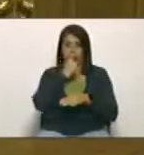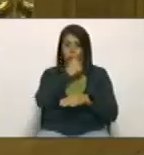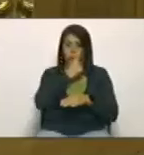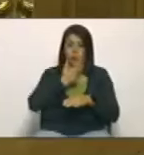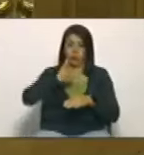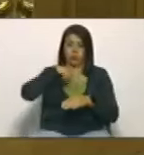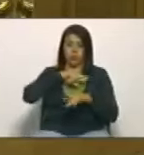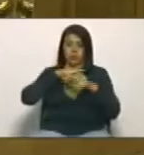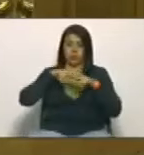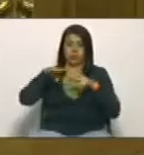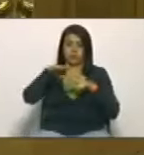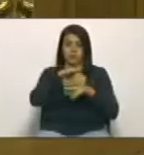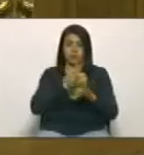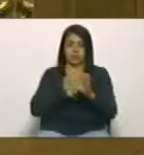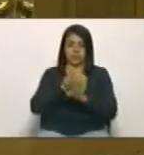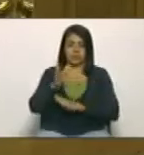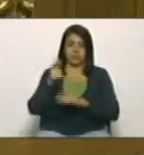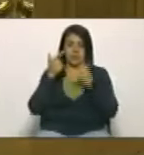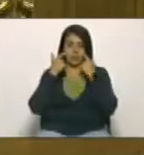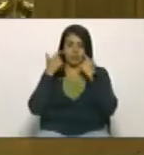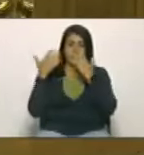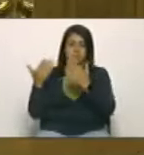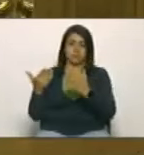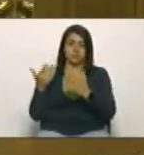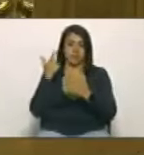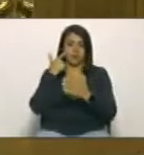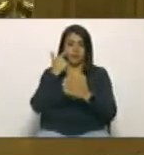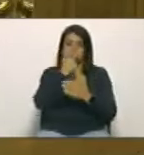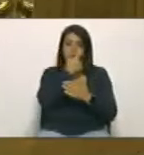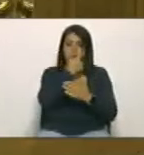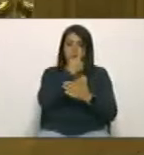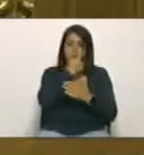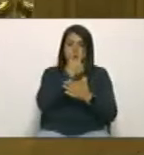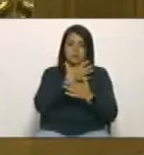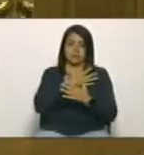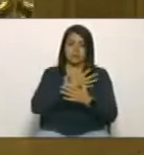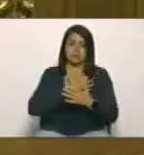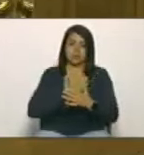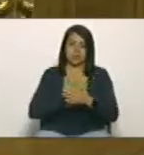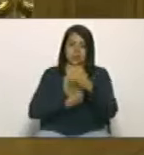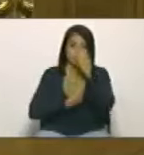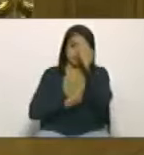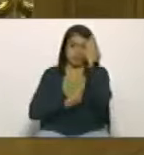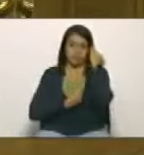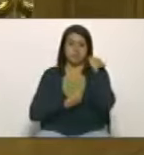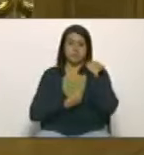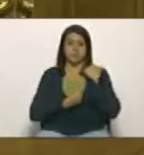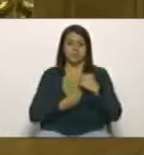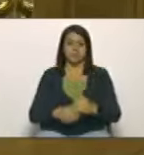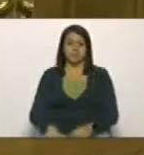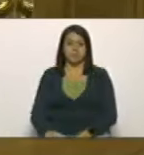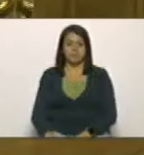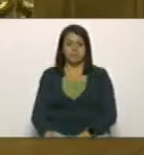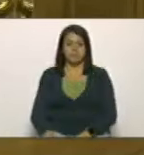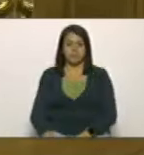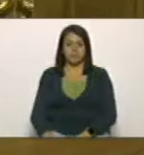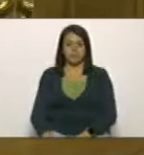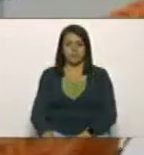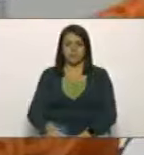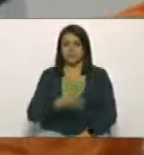nuestros niños sigan siendo los ojos de la tristeza. De la